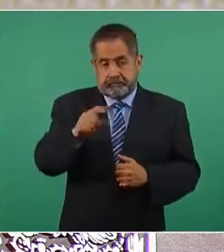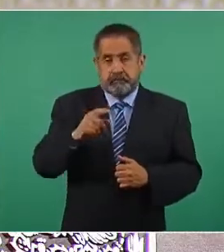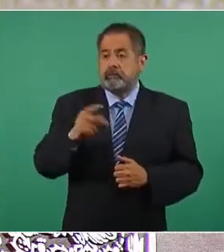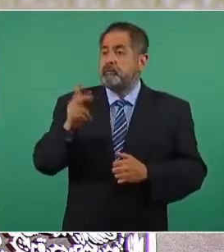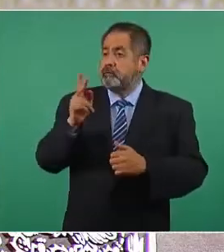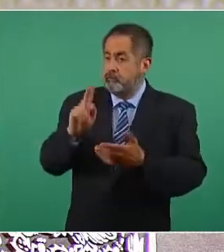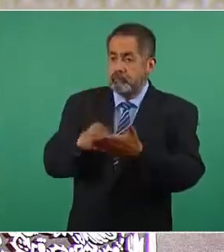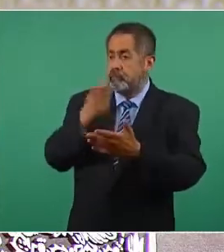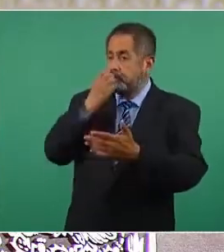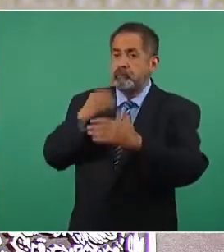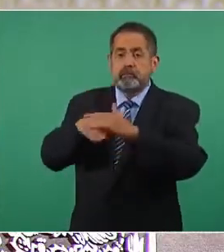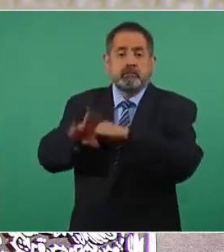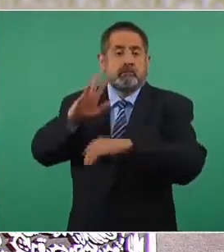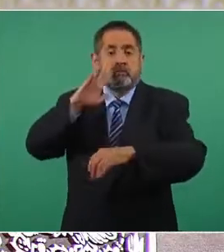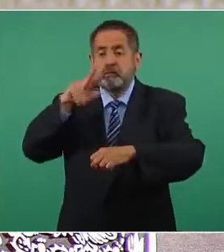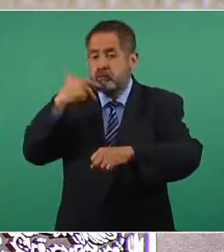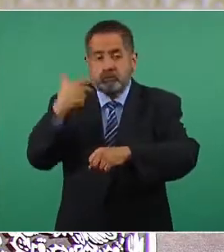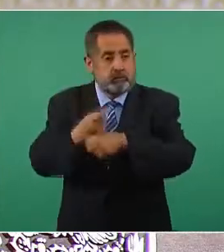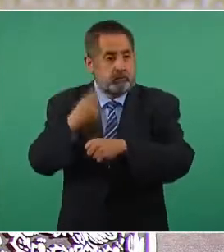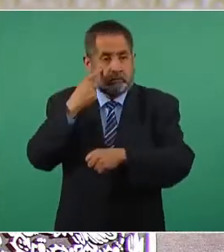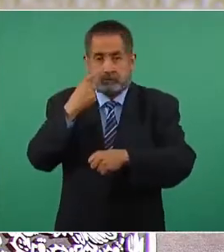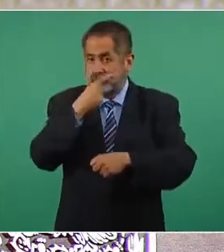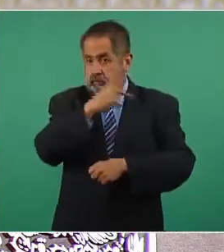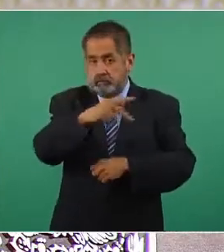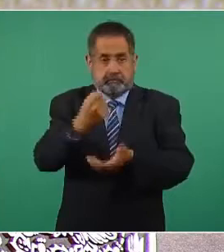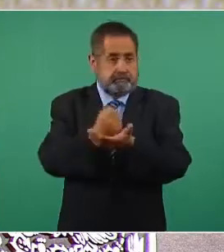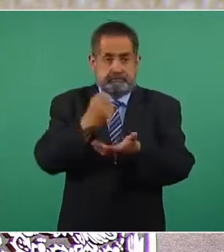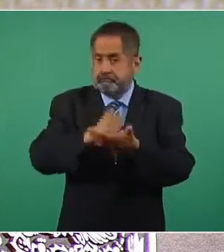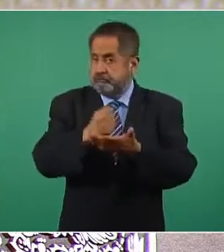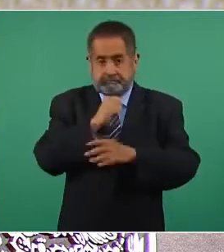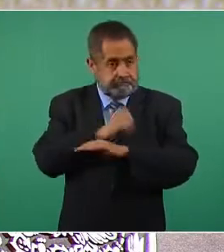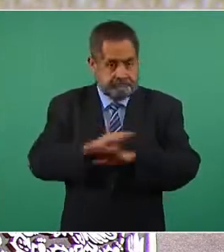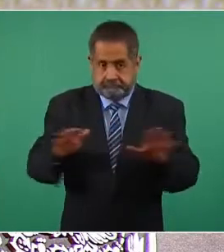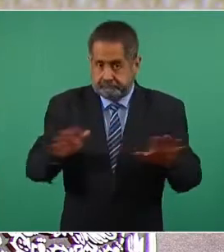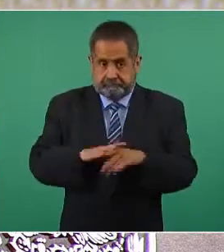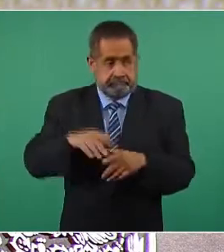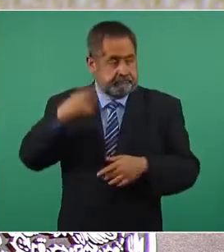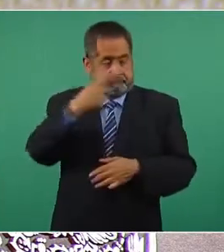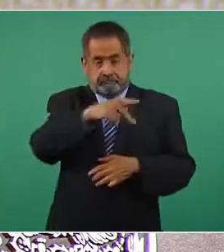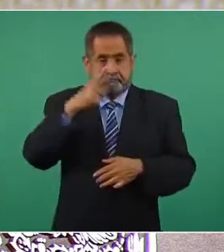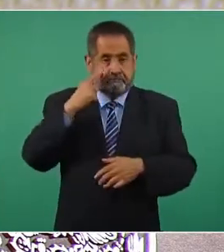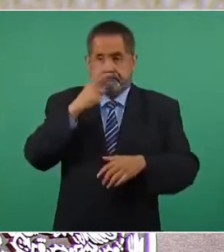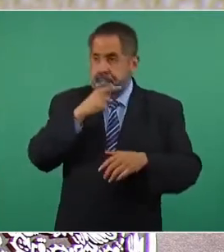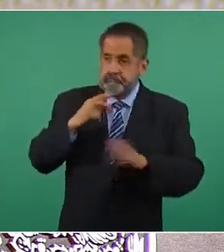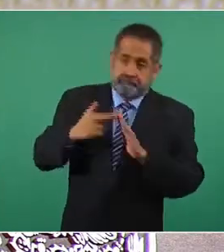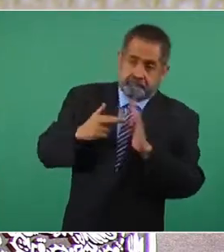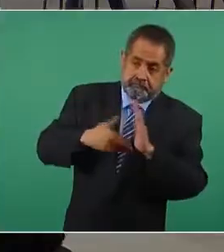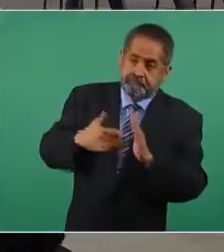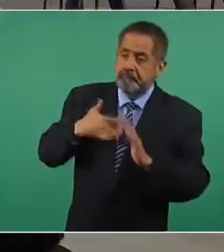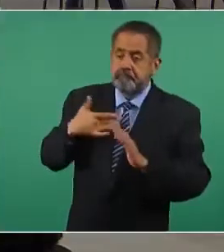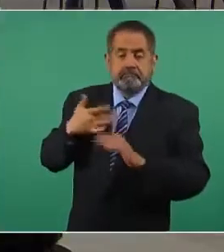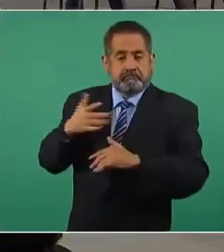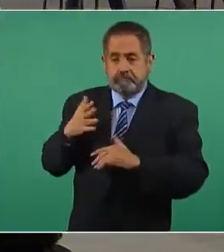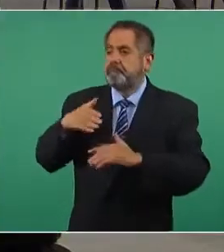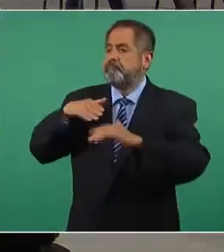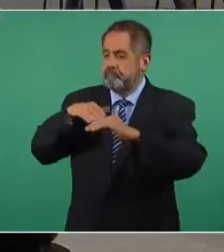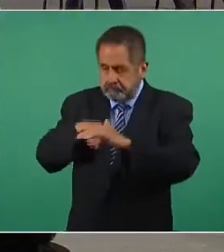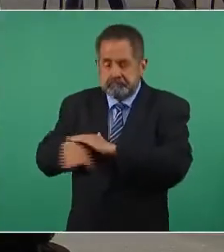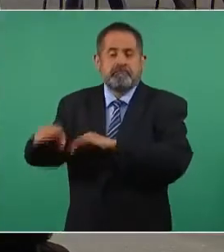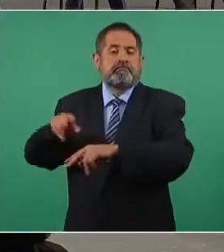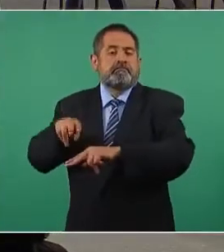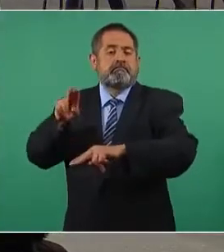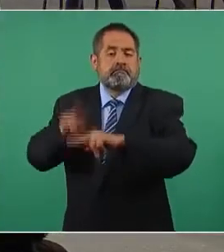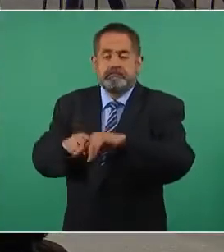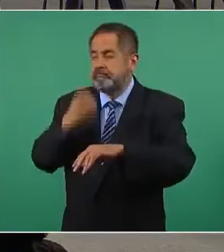de clases, voluntario, gradual, que cumpla con el protocolo que se estableció por parte de